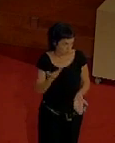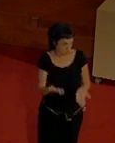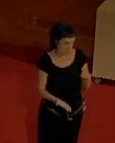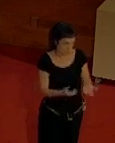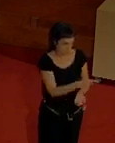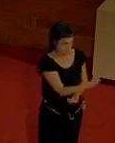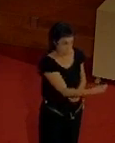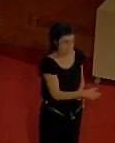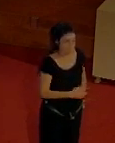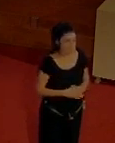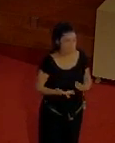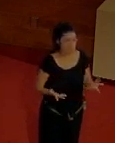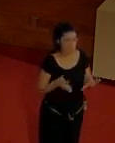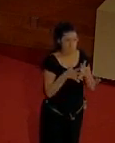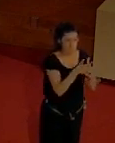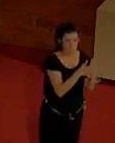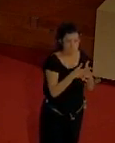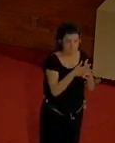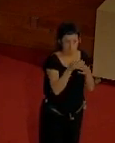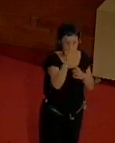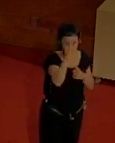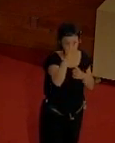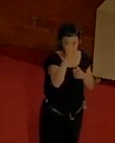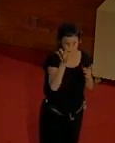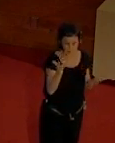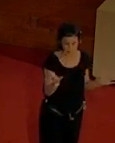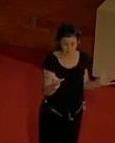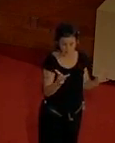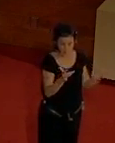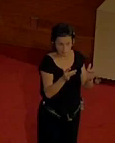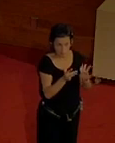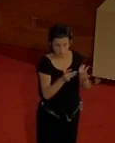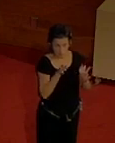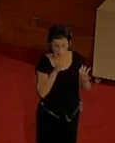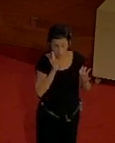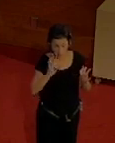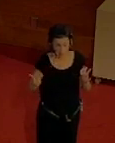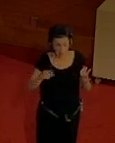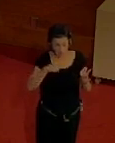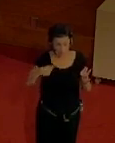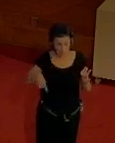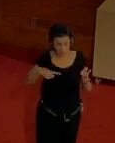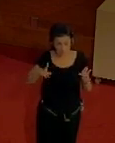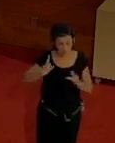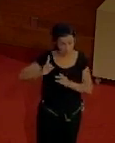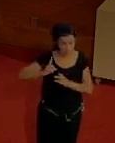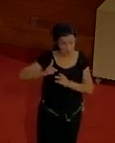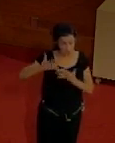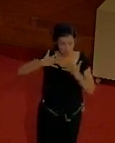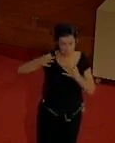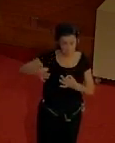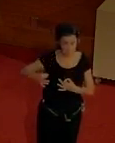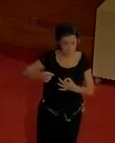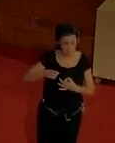Estados Unidos se acerque a India dado que India percibe a China como su principal amenaza de seguridad para que le eche una mano para